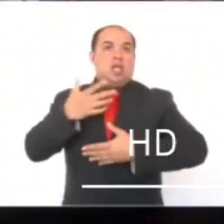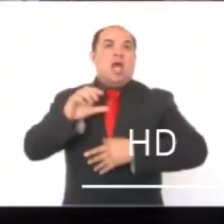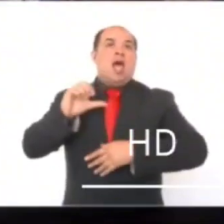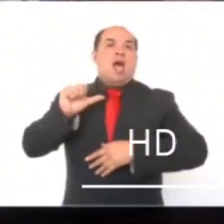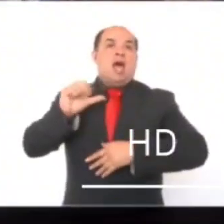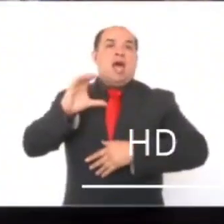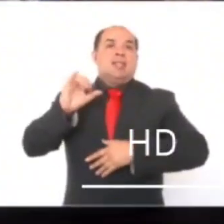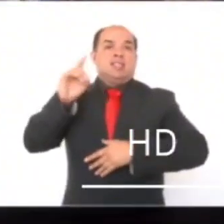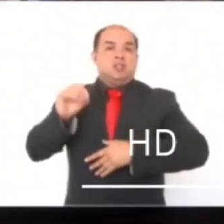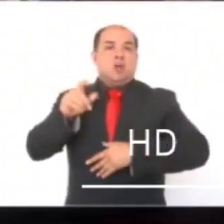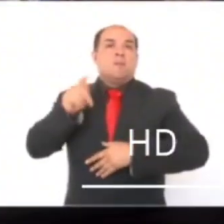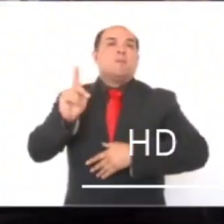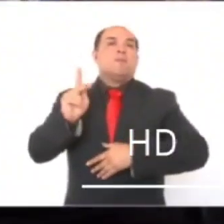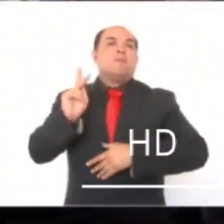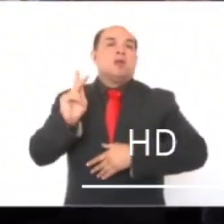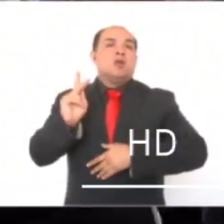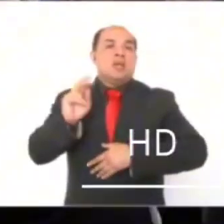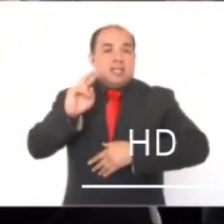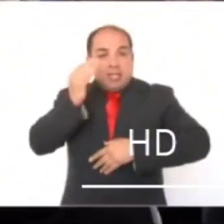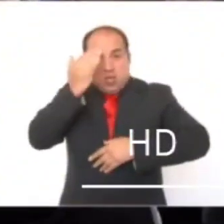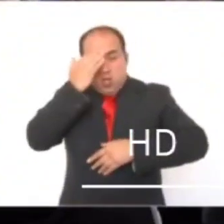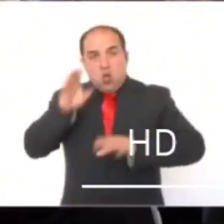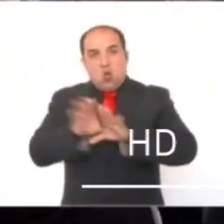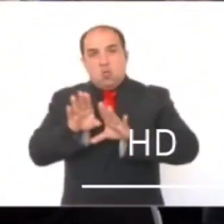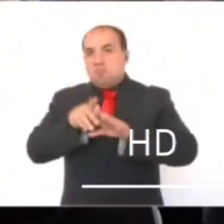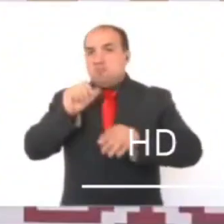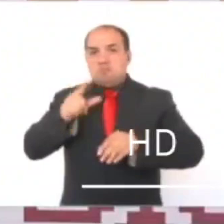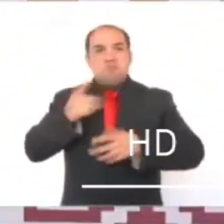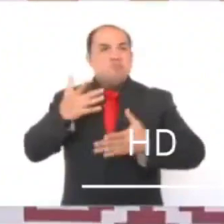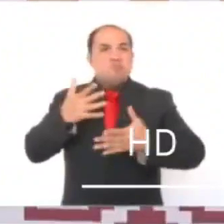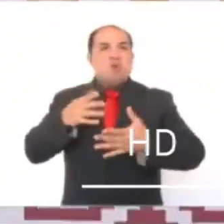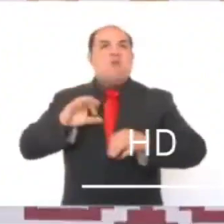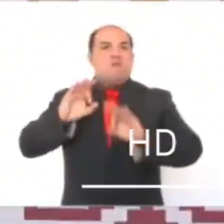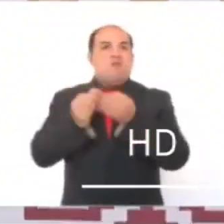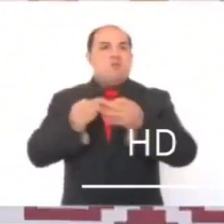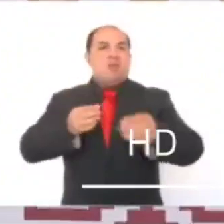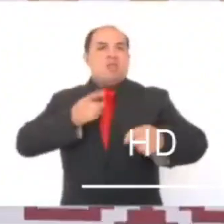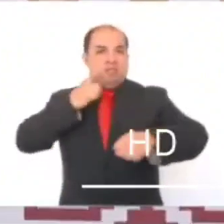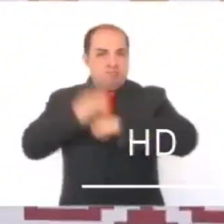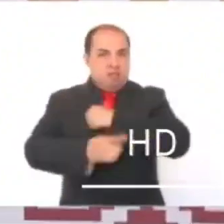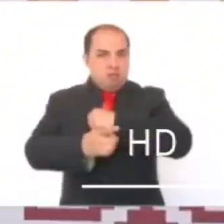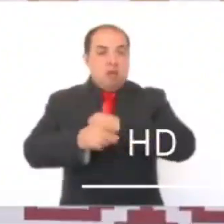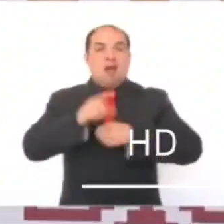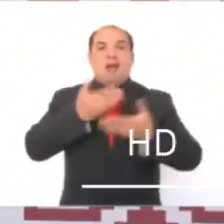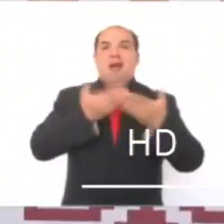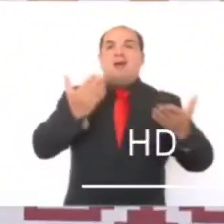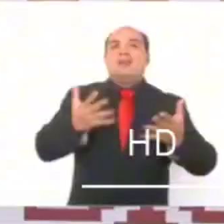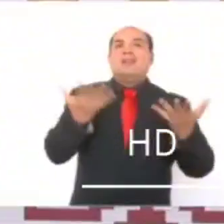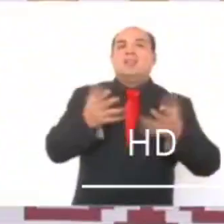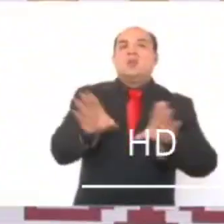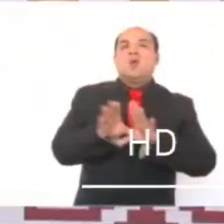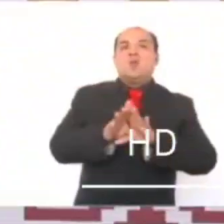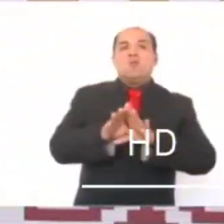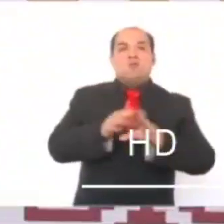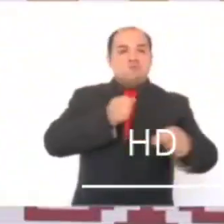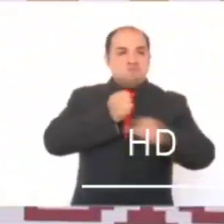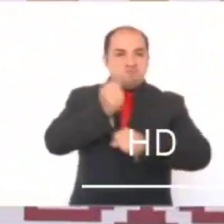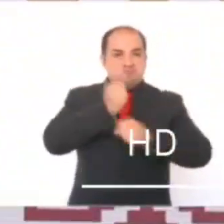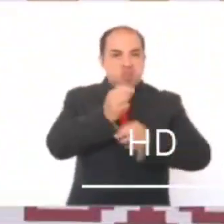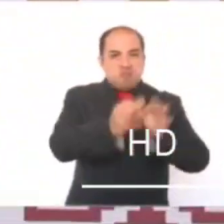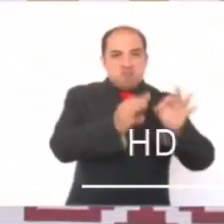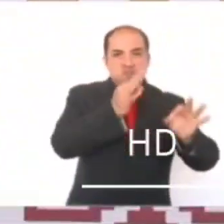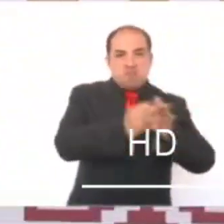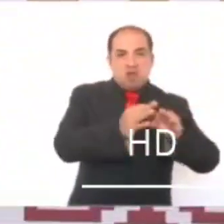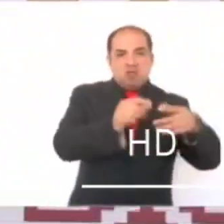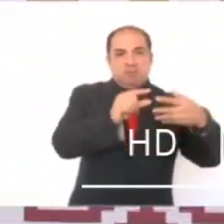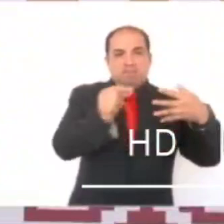se reconocían como parte del agravante de lesiones. Y hoy se hace como una violencia específica, porque es